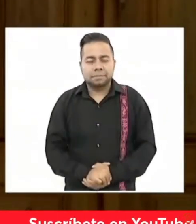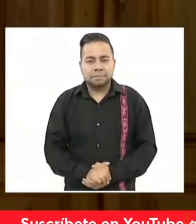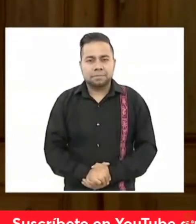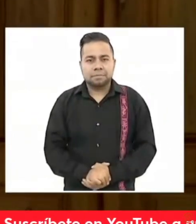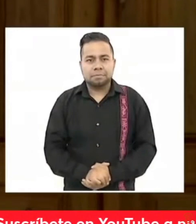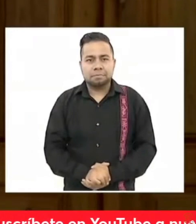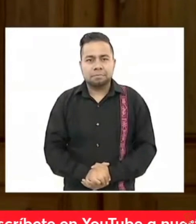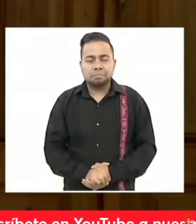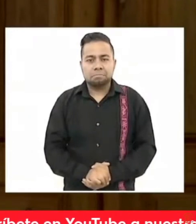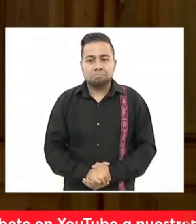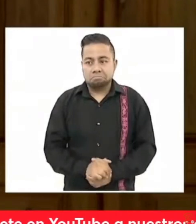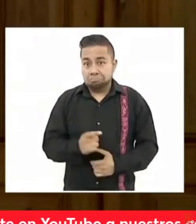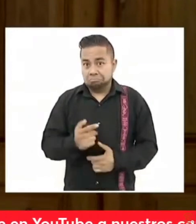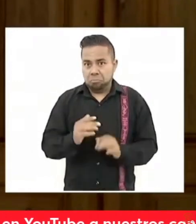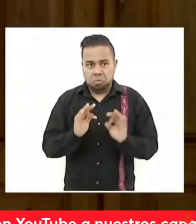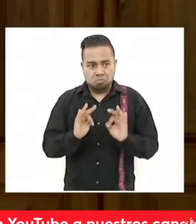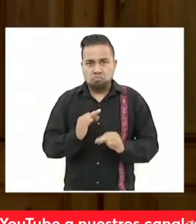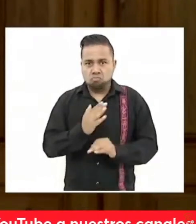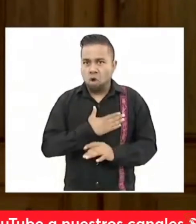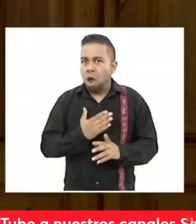Hace un buen trabajo